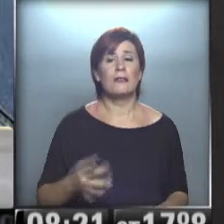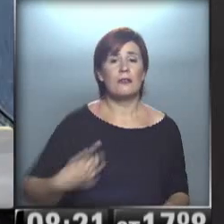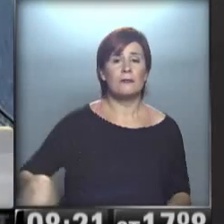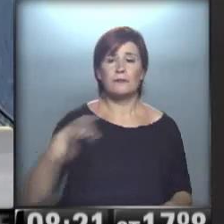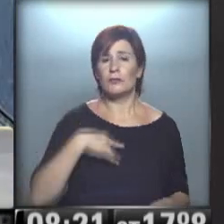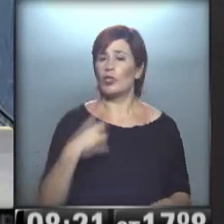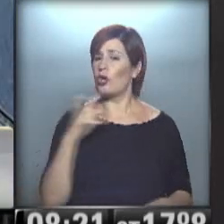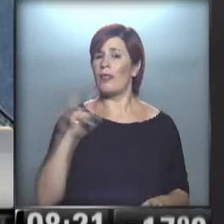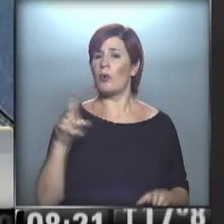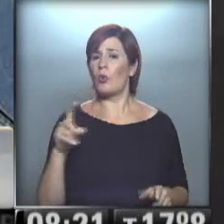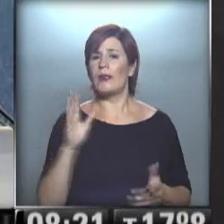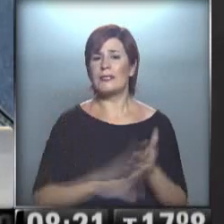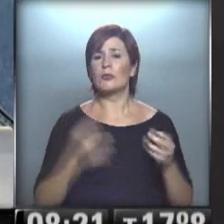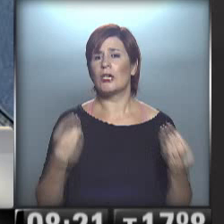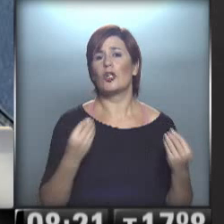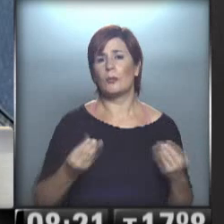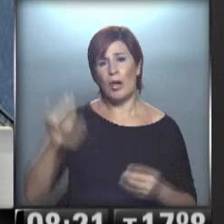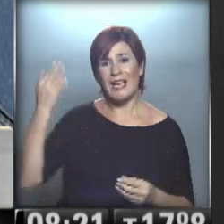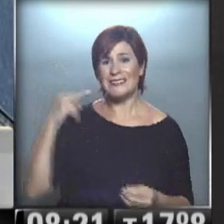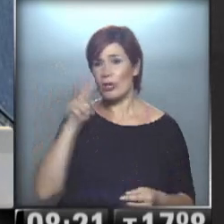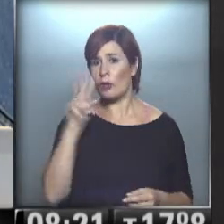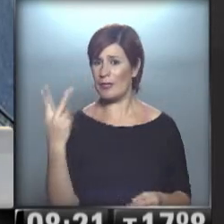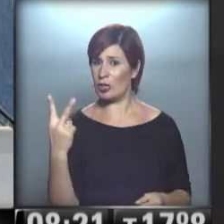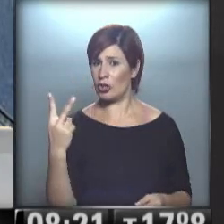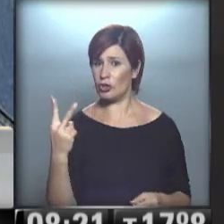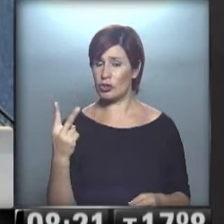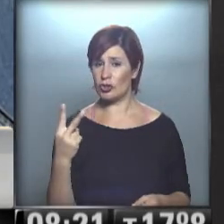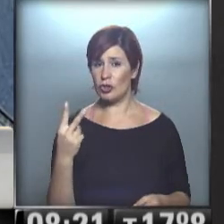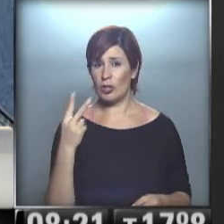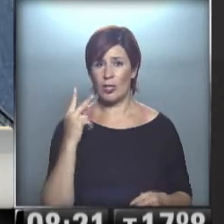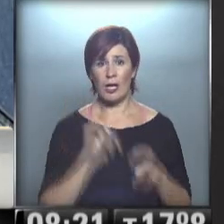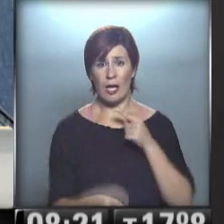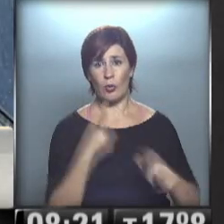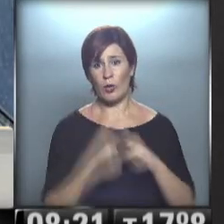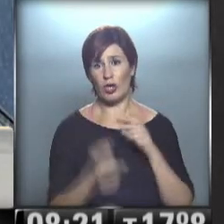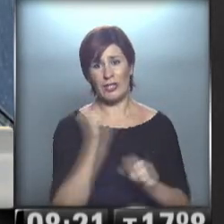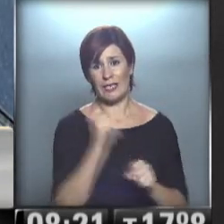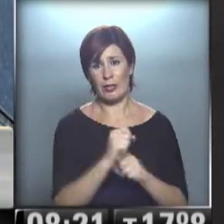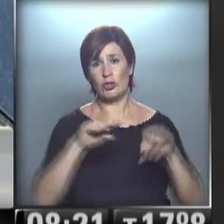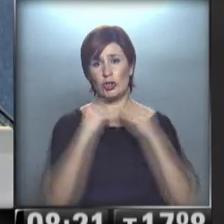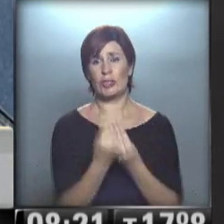la dimensión de esto. En el año 2002 habían 200 convenios colectivos de trabajo, este año